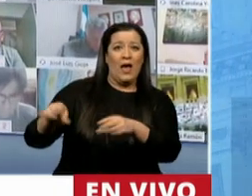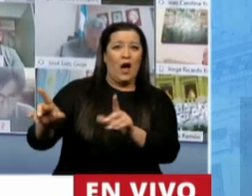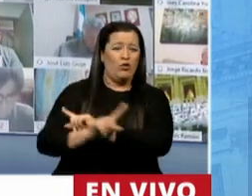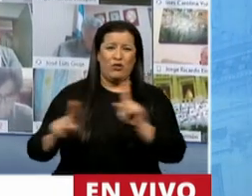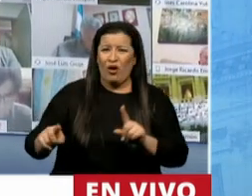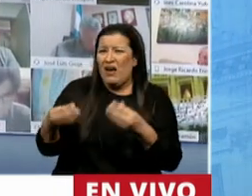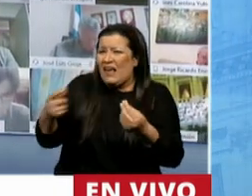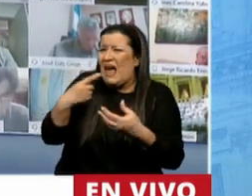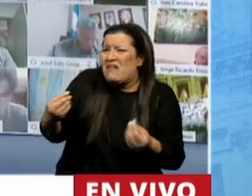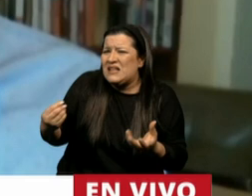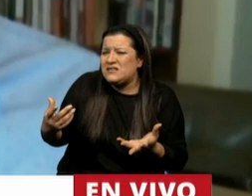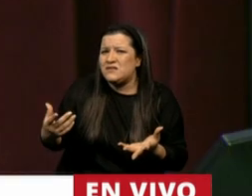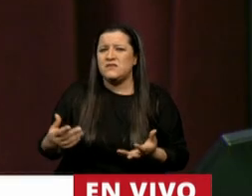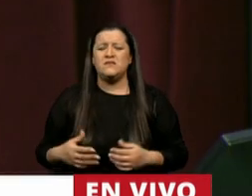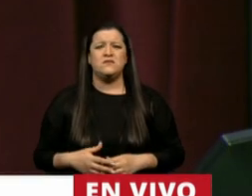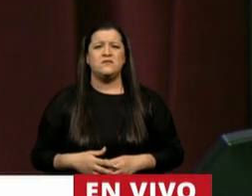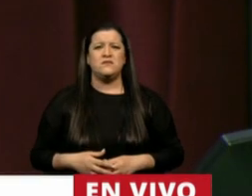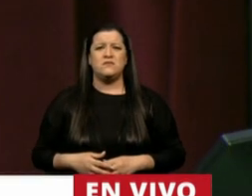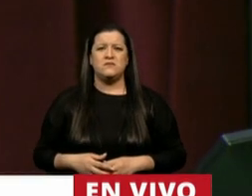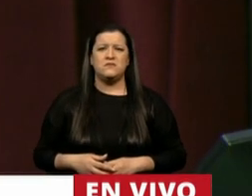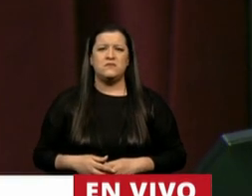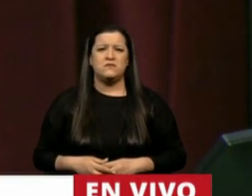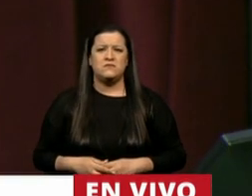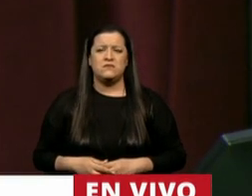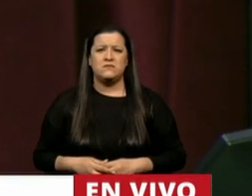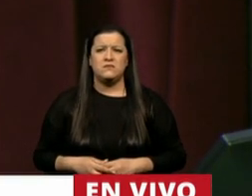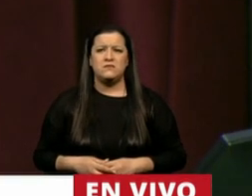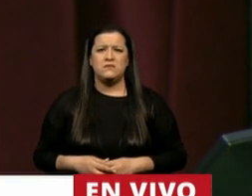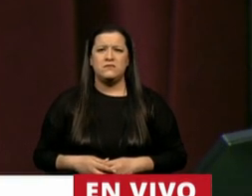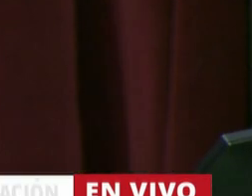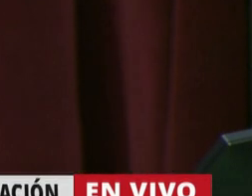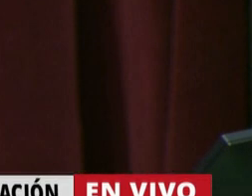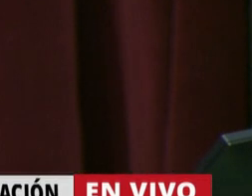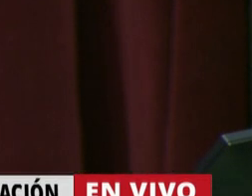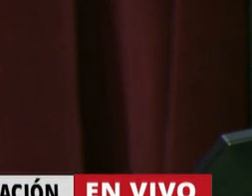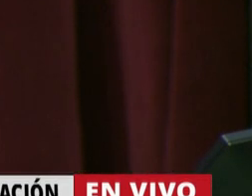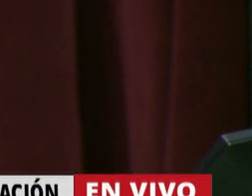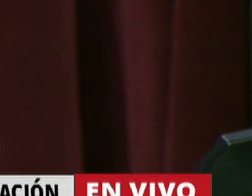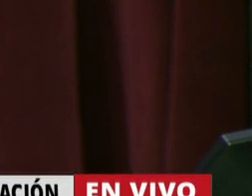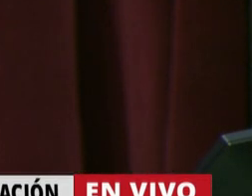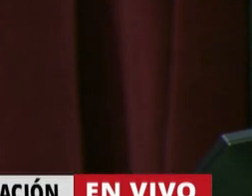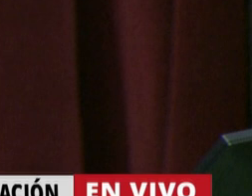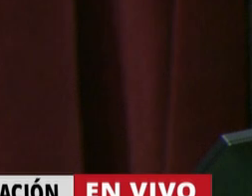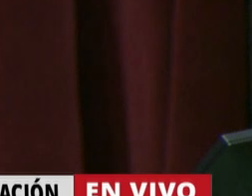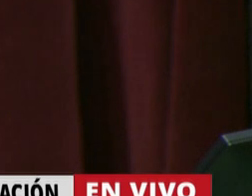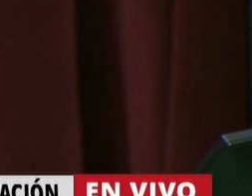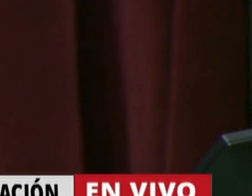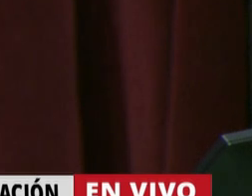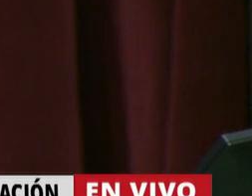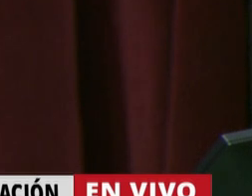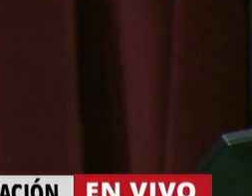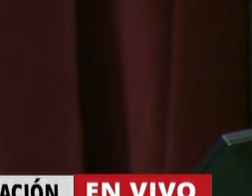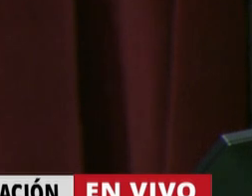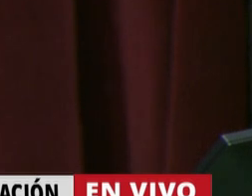gracias gracias diputado les pido a todos seamos respetuosos del